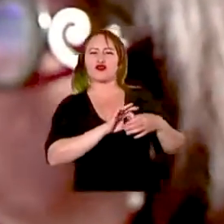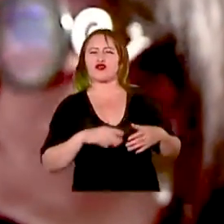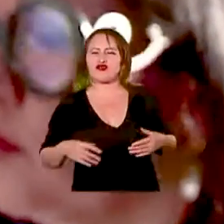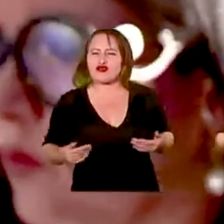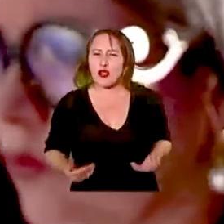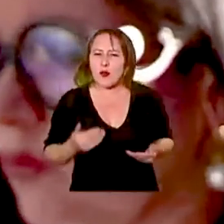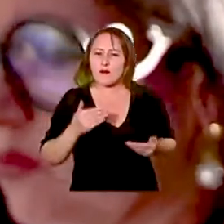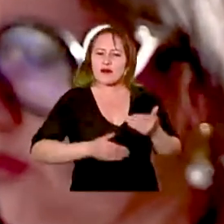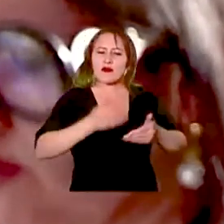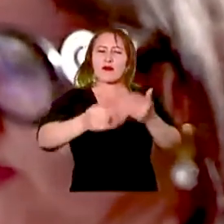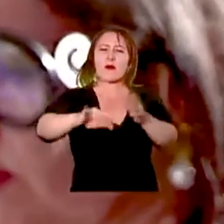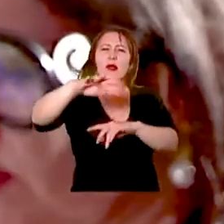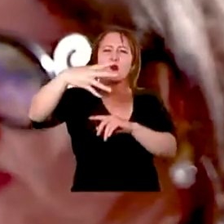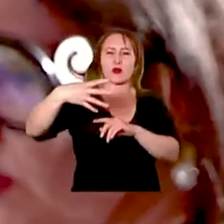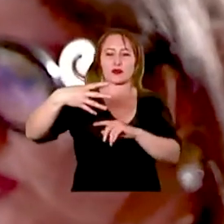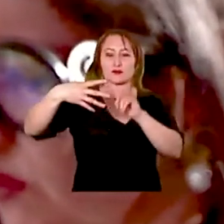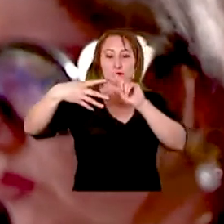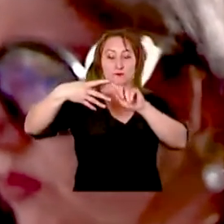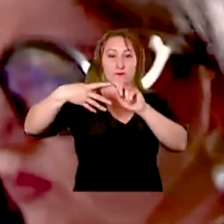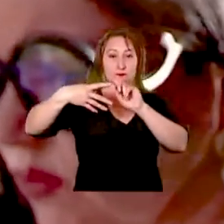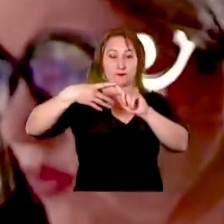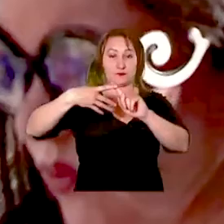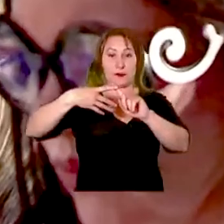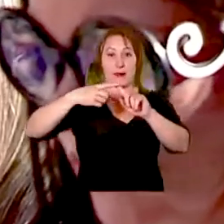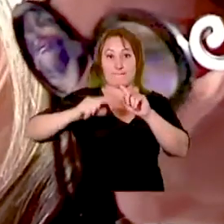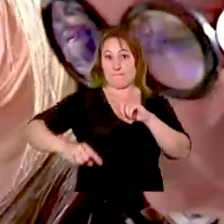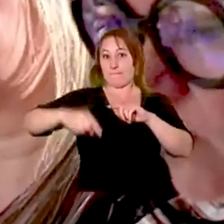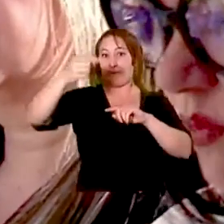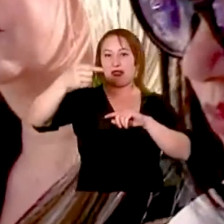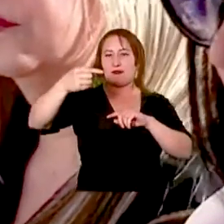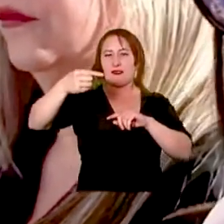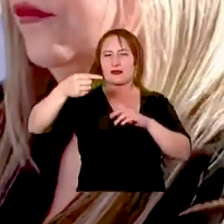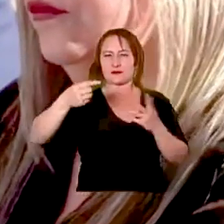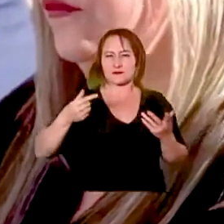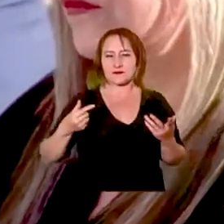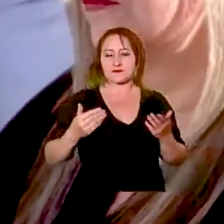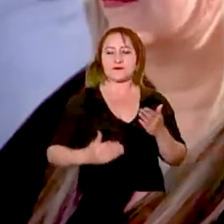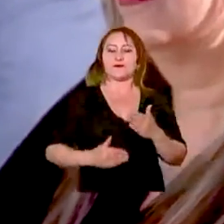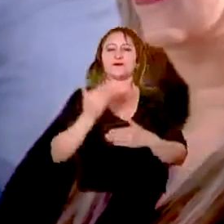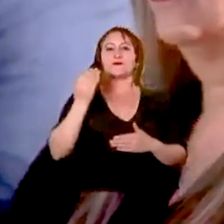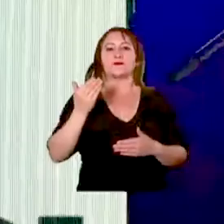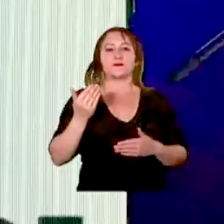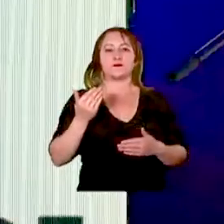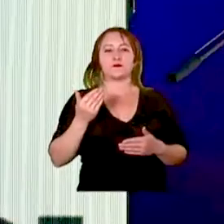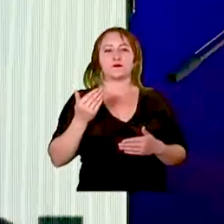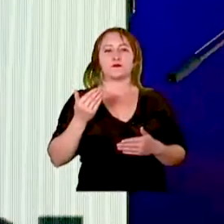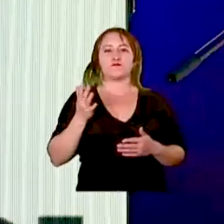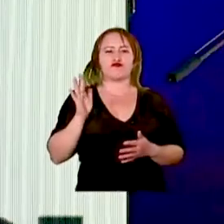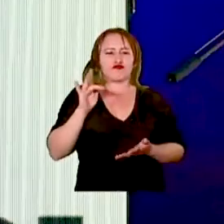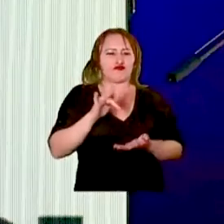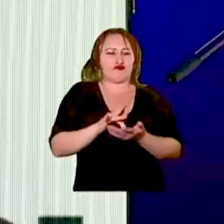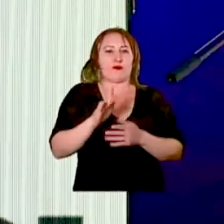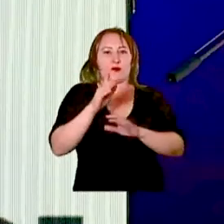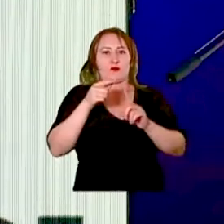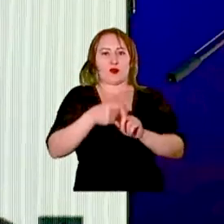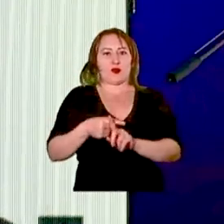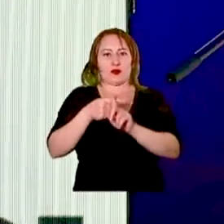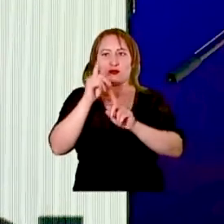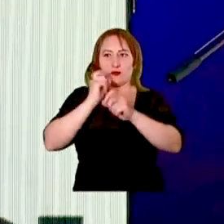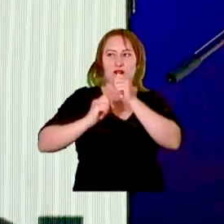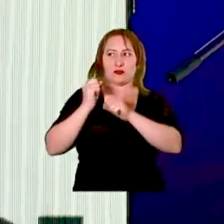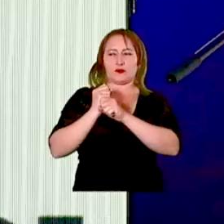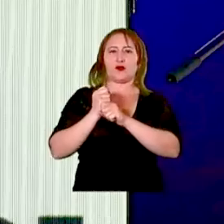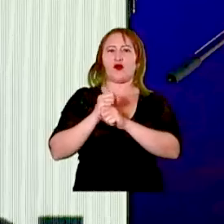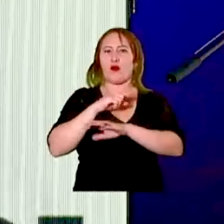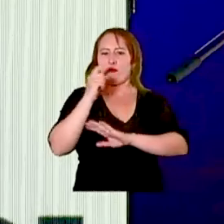esas 4 etapas? La primera etapa es la que iniciamos recién llegados a la Procuraduría el año pasado